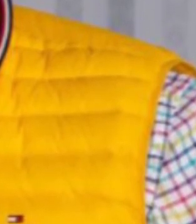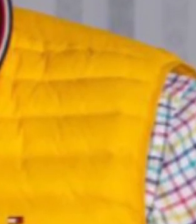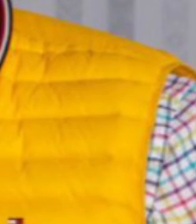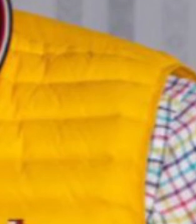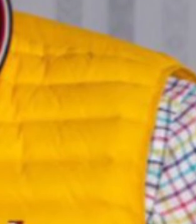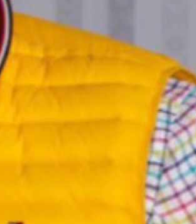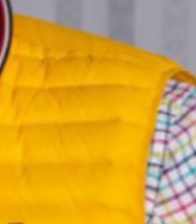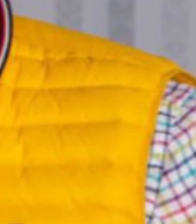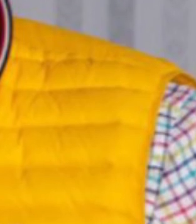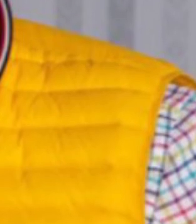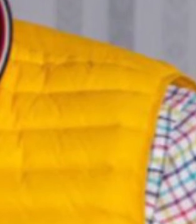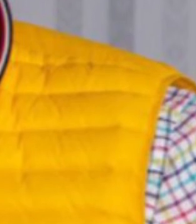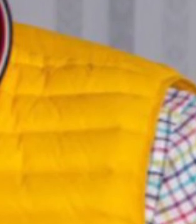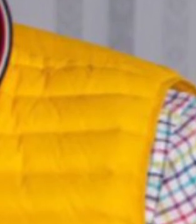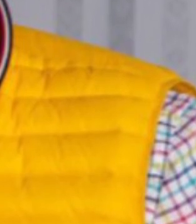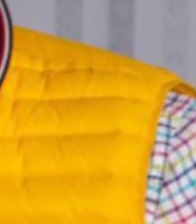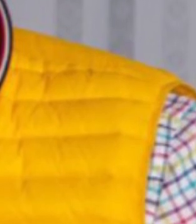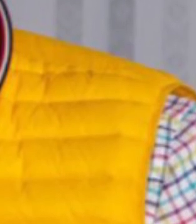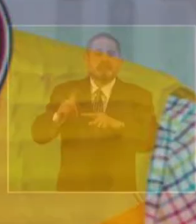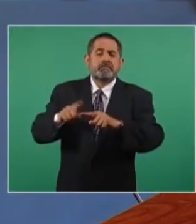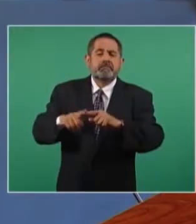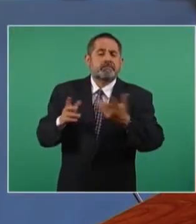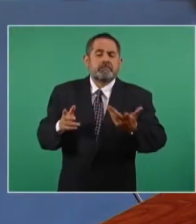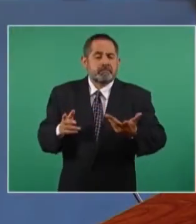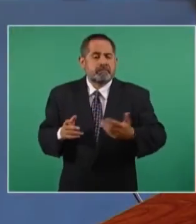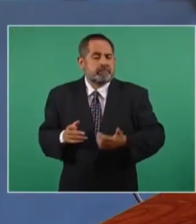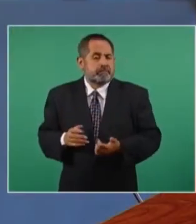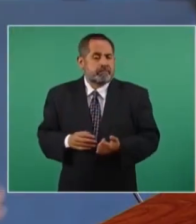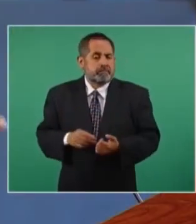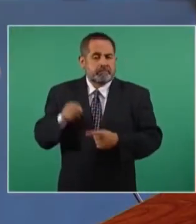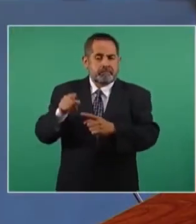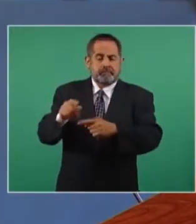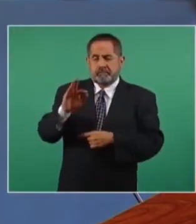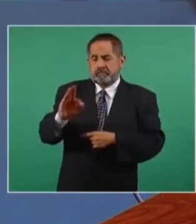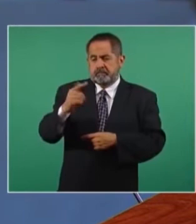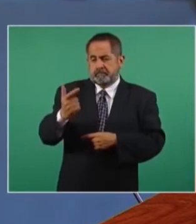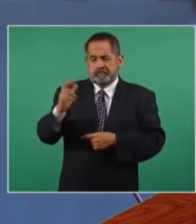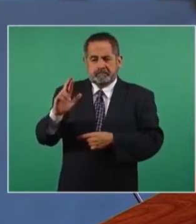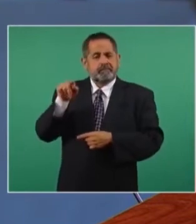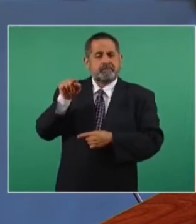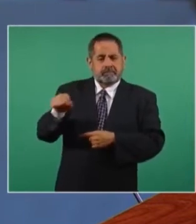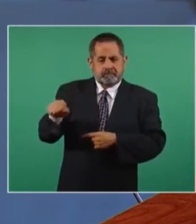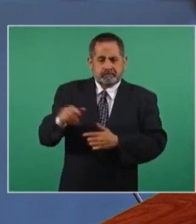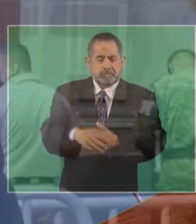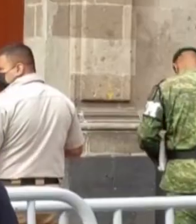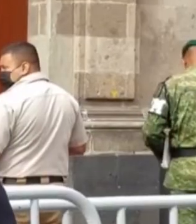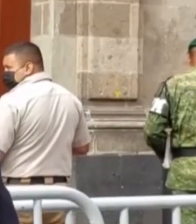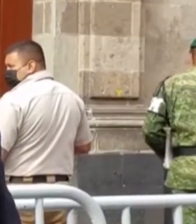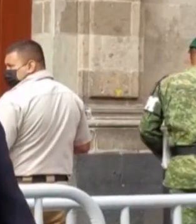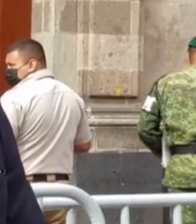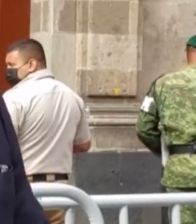plural, todas las voces merecen ser escuchadas y desafortunadamente, en Palacio Nacional, lo que encontramos y lo que estamos viendo